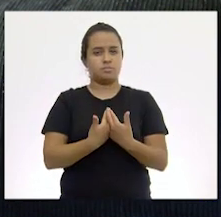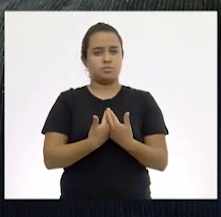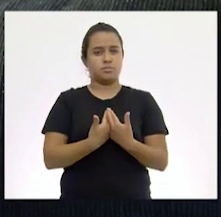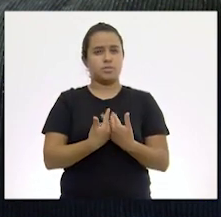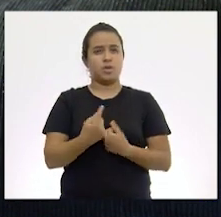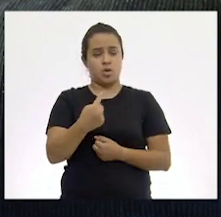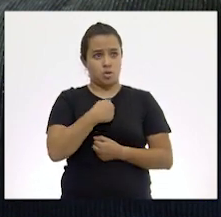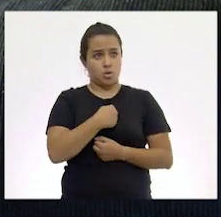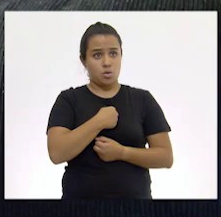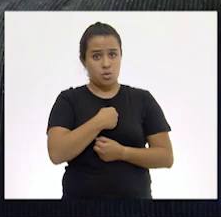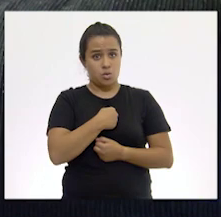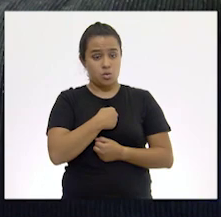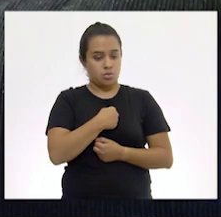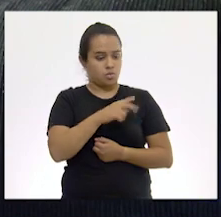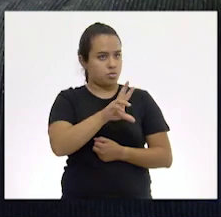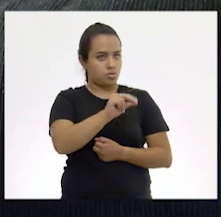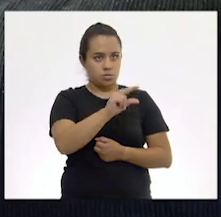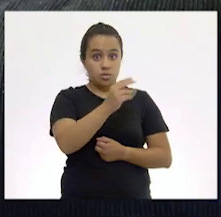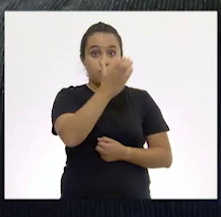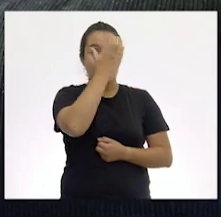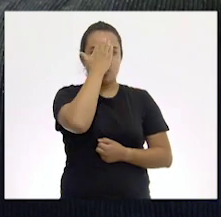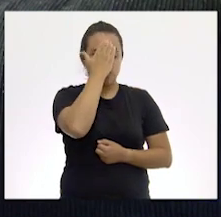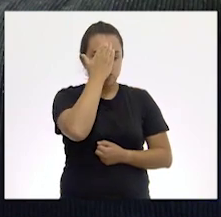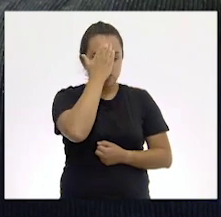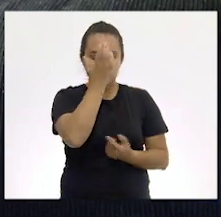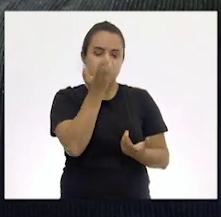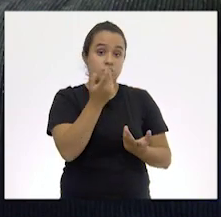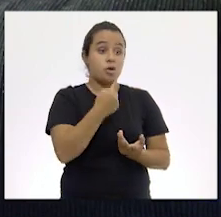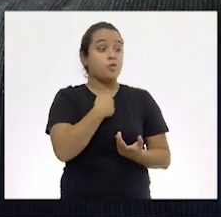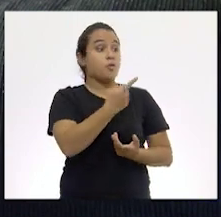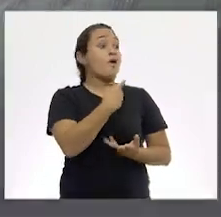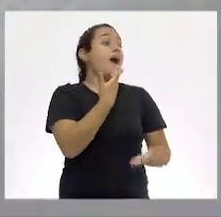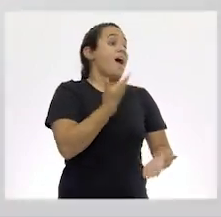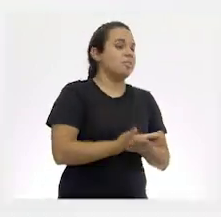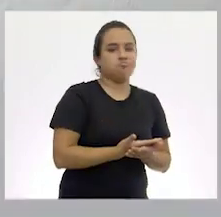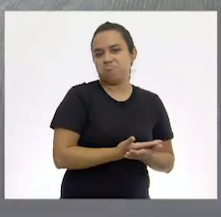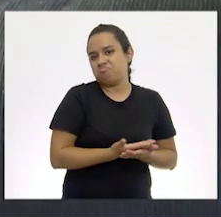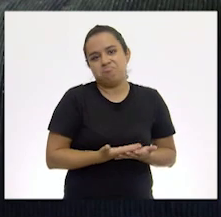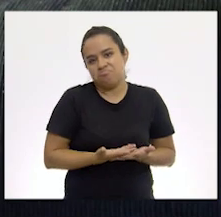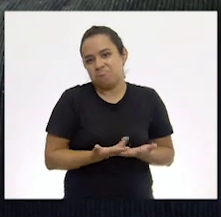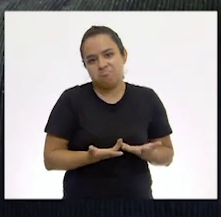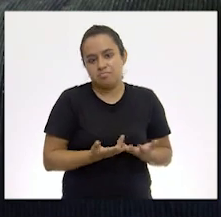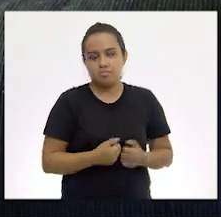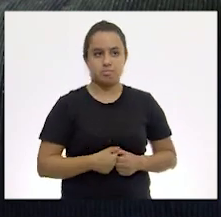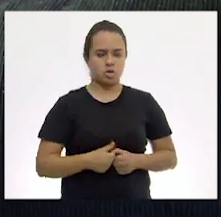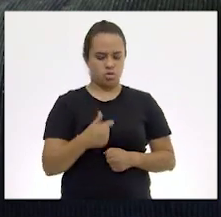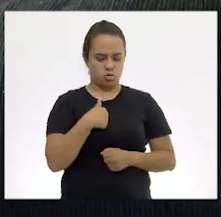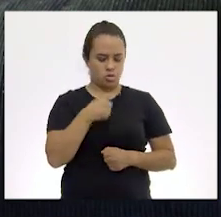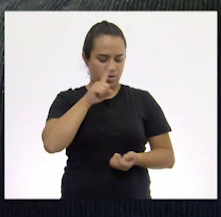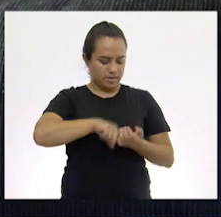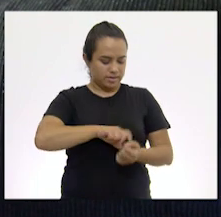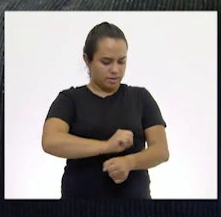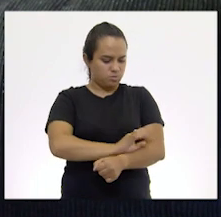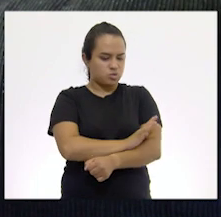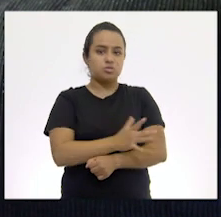llevo, no los conozco, así que no puedo decir que me llevo bien con ellos. Emocionalmente